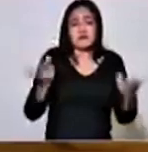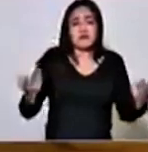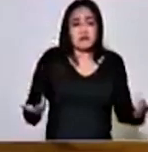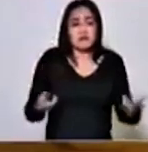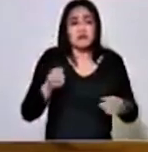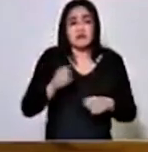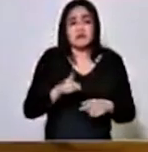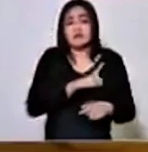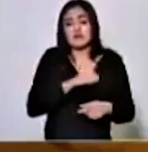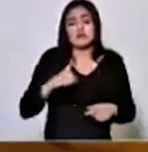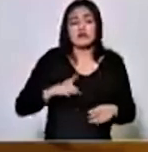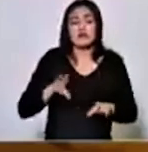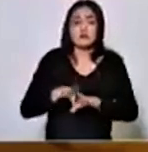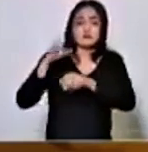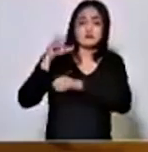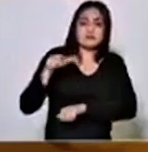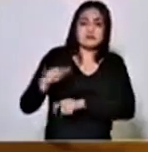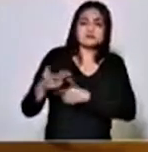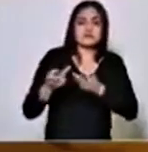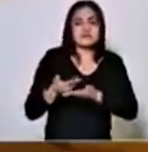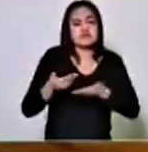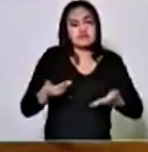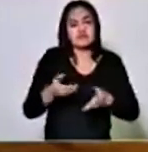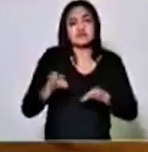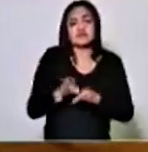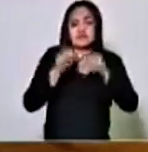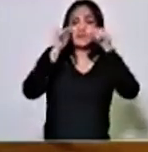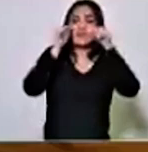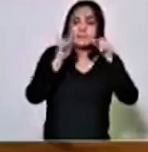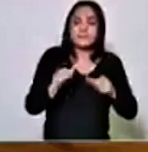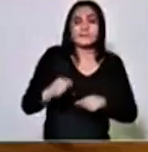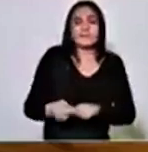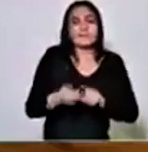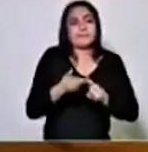debe ser regulado por la autoridad, regulado y atendido,